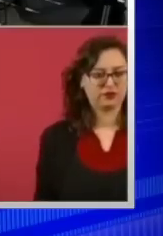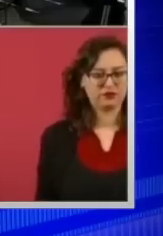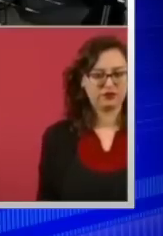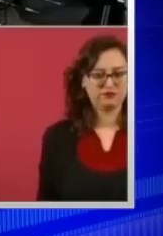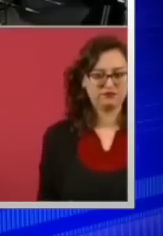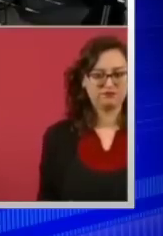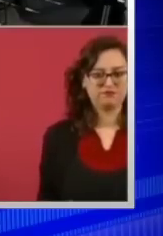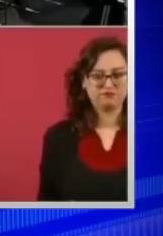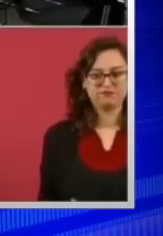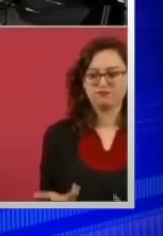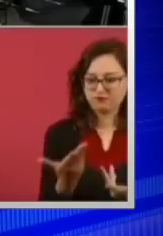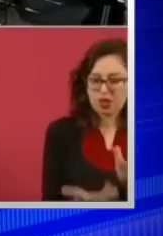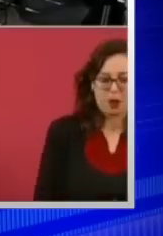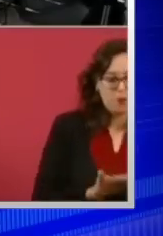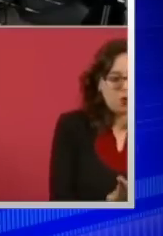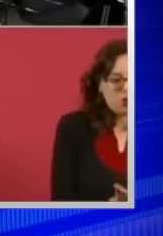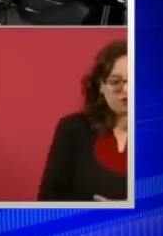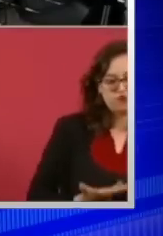argumentar